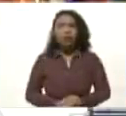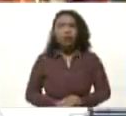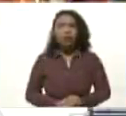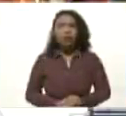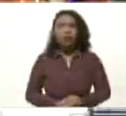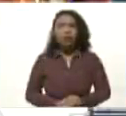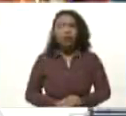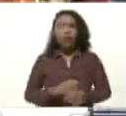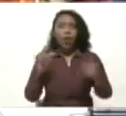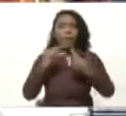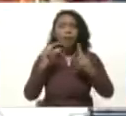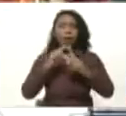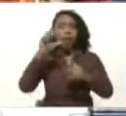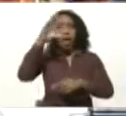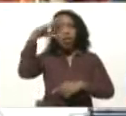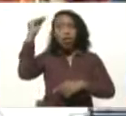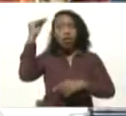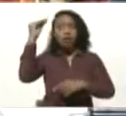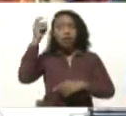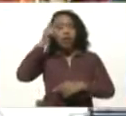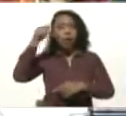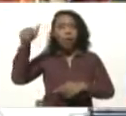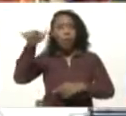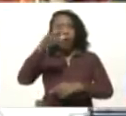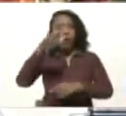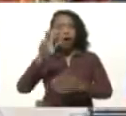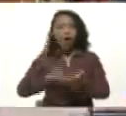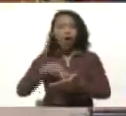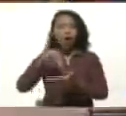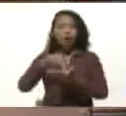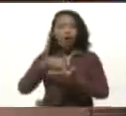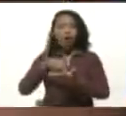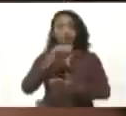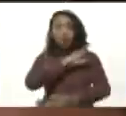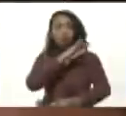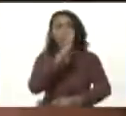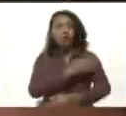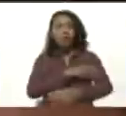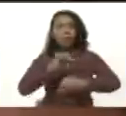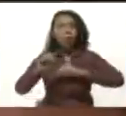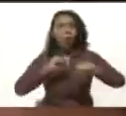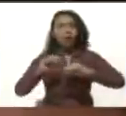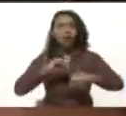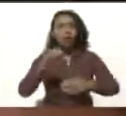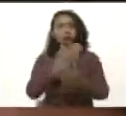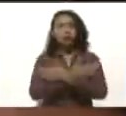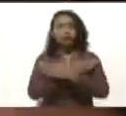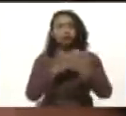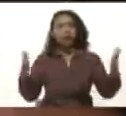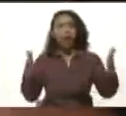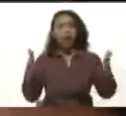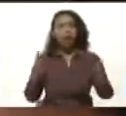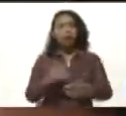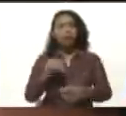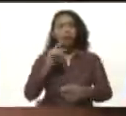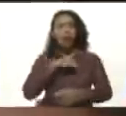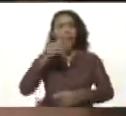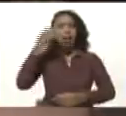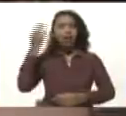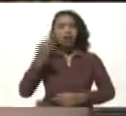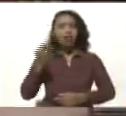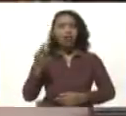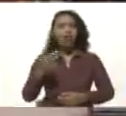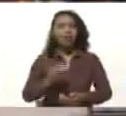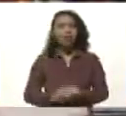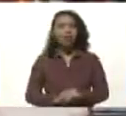Y con la palabra de Dios y la palabra de los pueblos hay que levantar un poderoso movimiento de solidaridad por la verdad y la